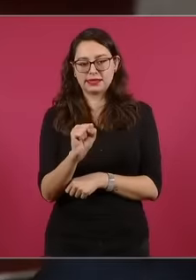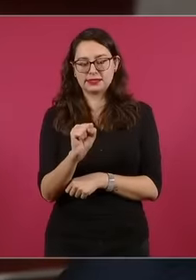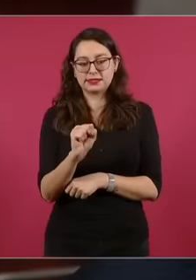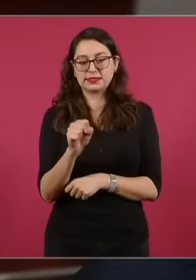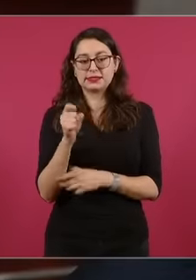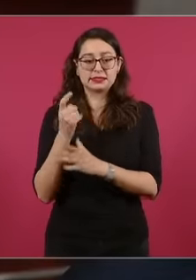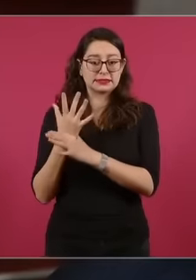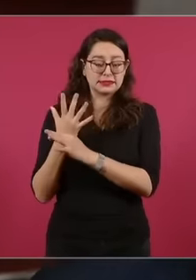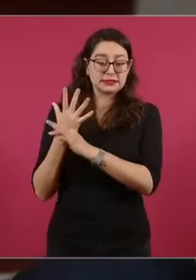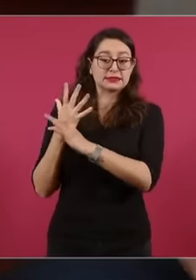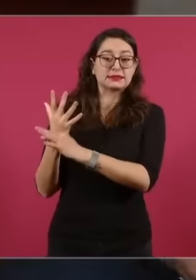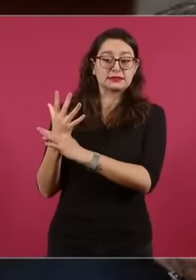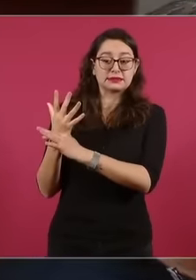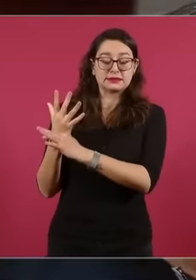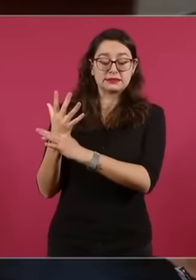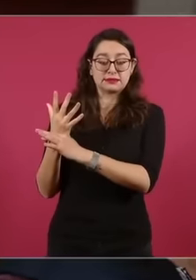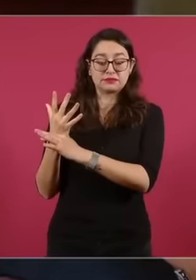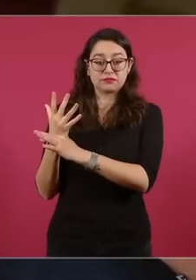decidió que ellos